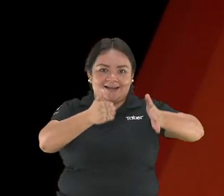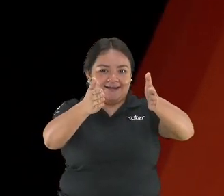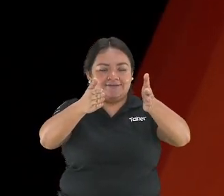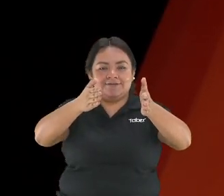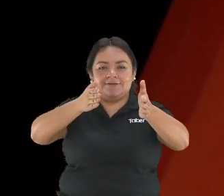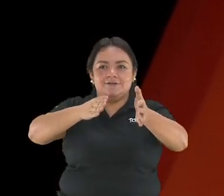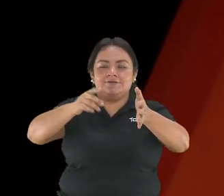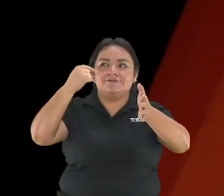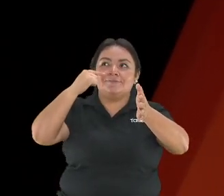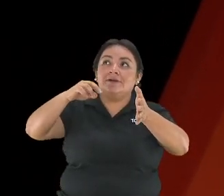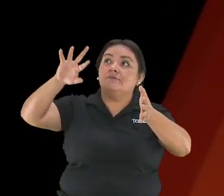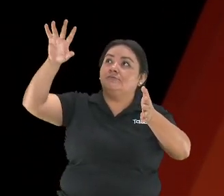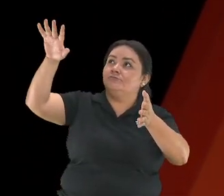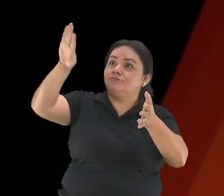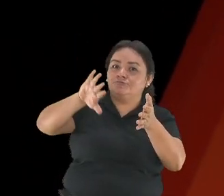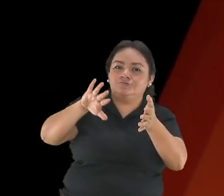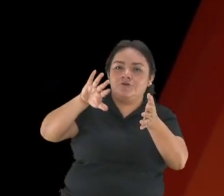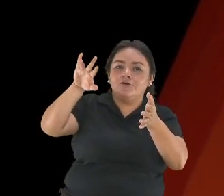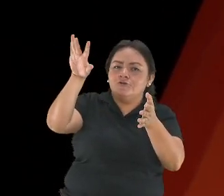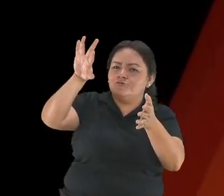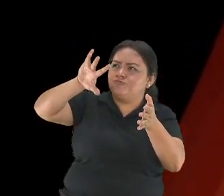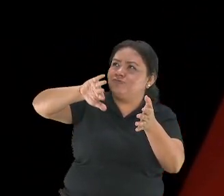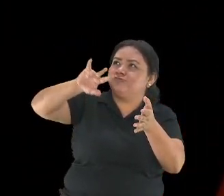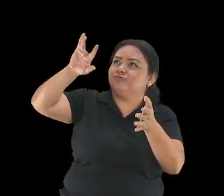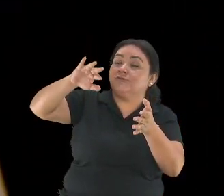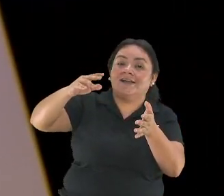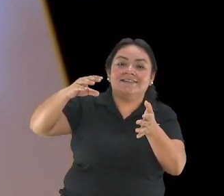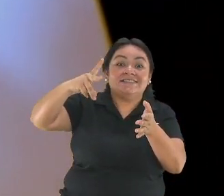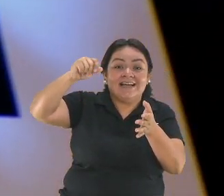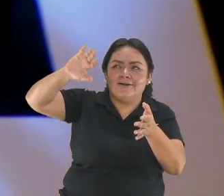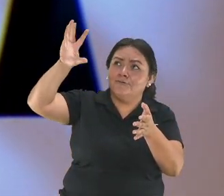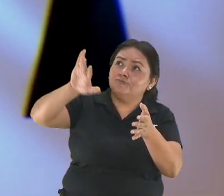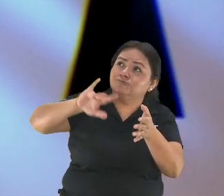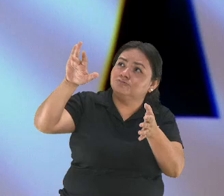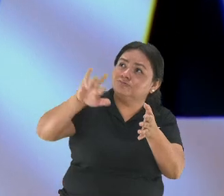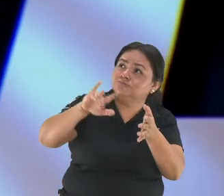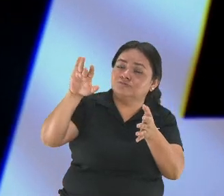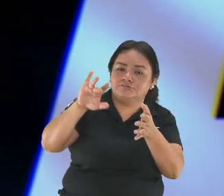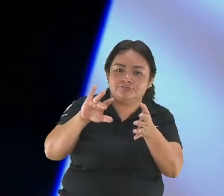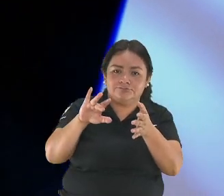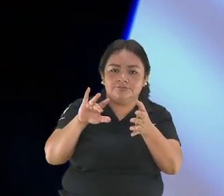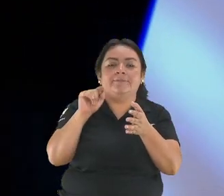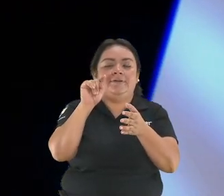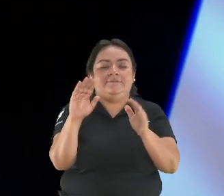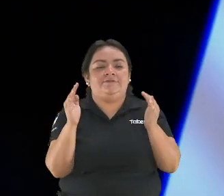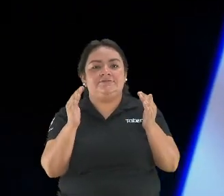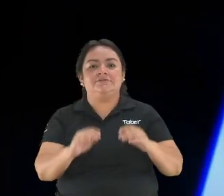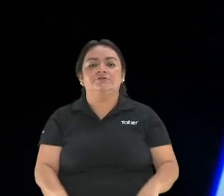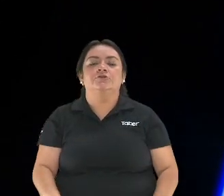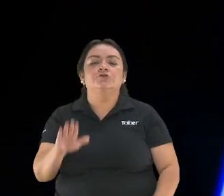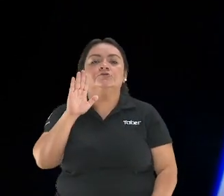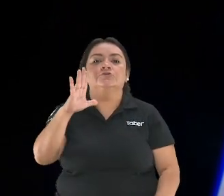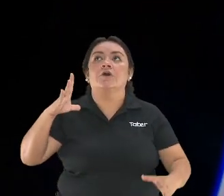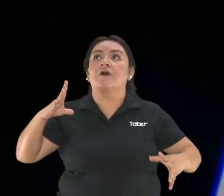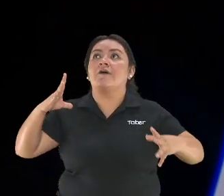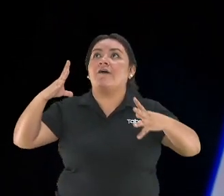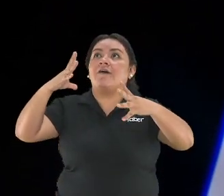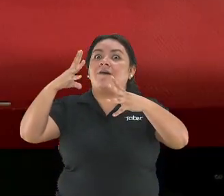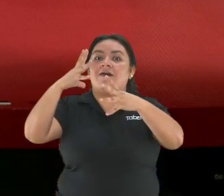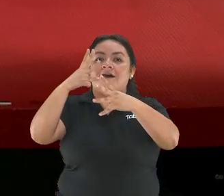cantidad de tierra porque se va erosionando es decir va perdiendo fuerza erosiona su confianza en